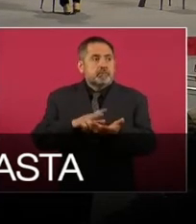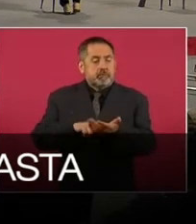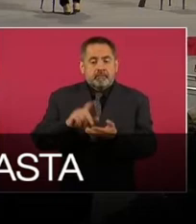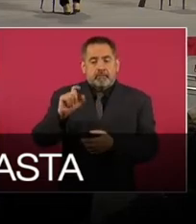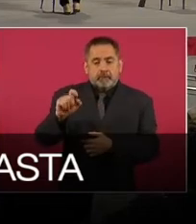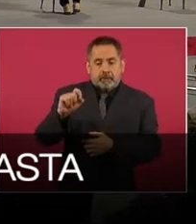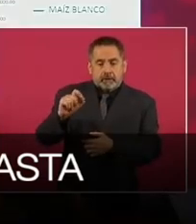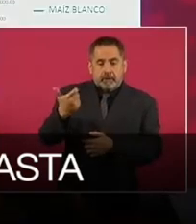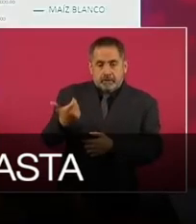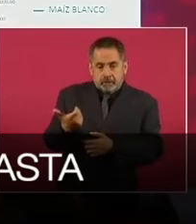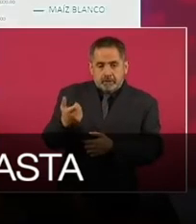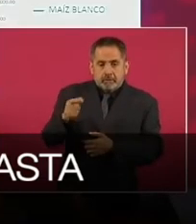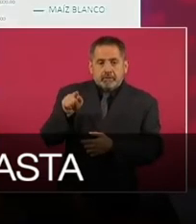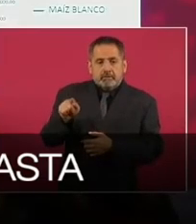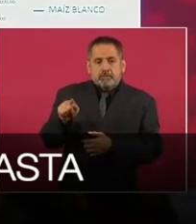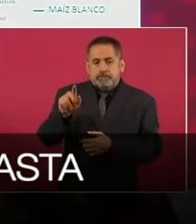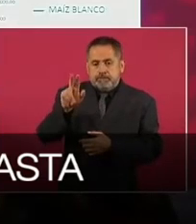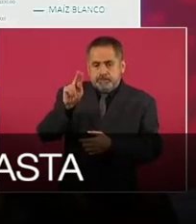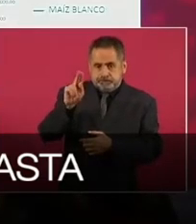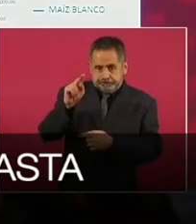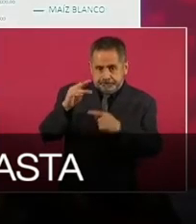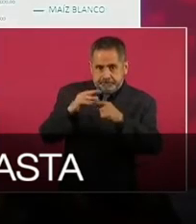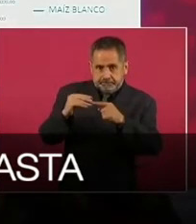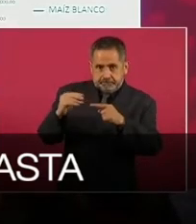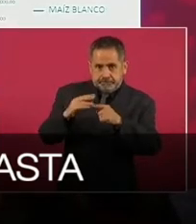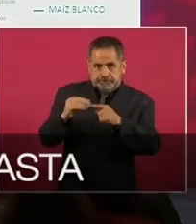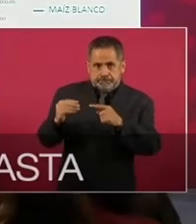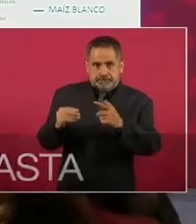El presidente anunciará las medidas que se